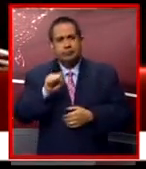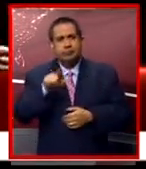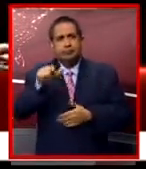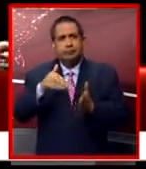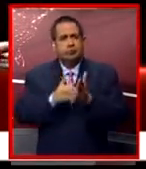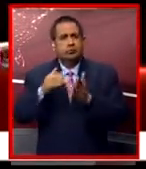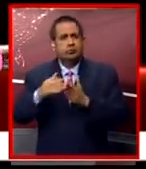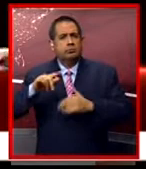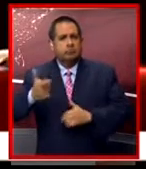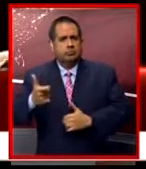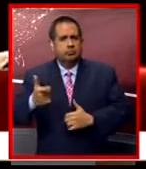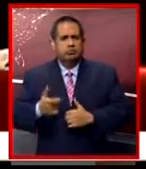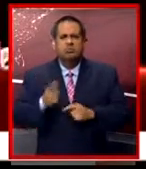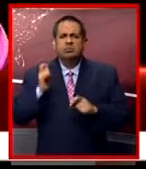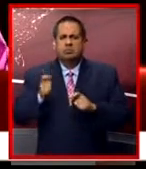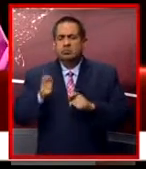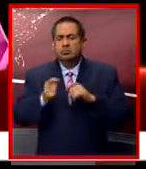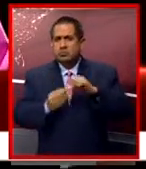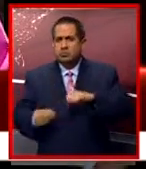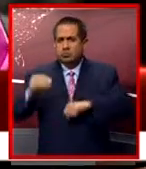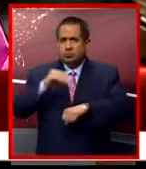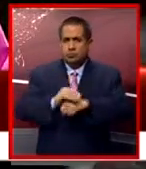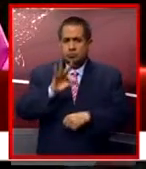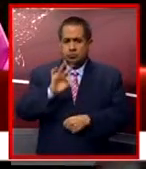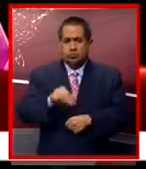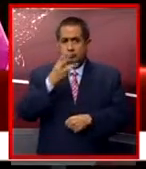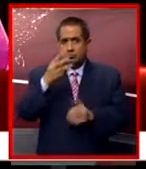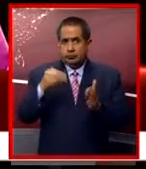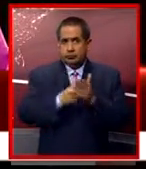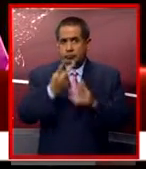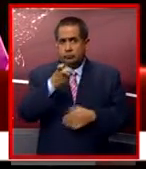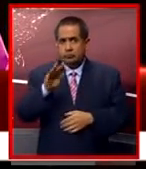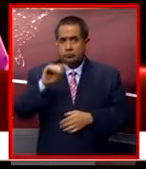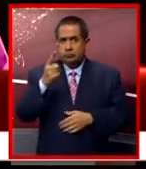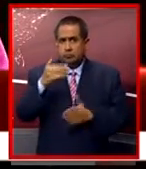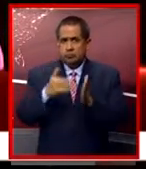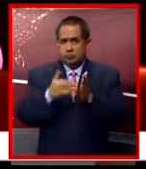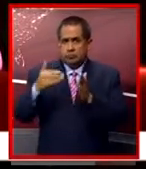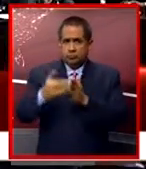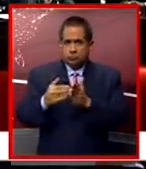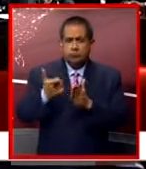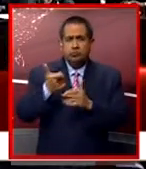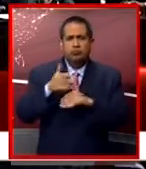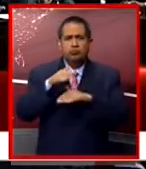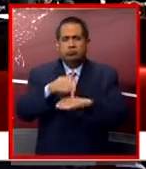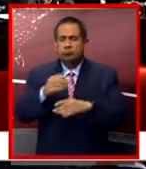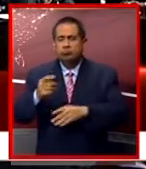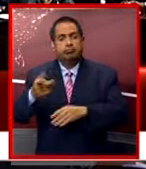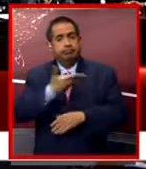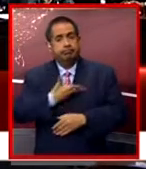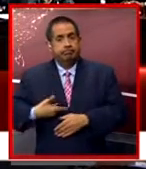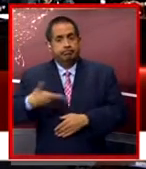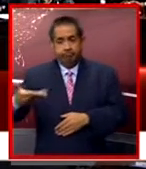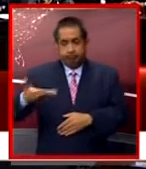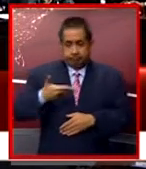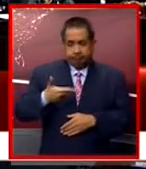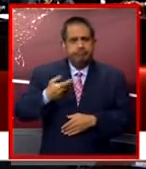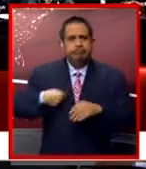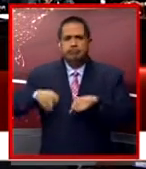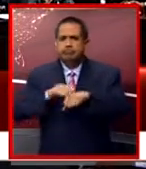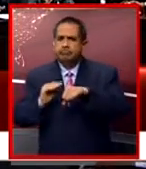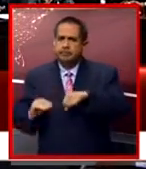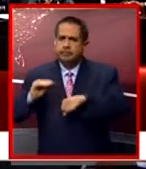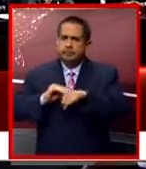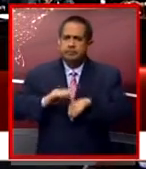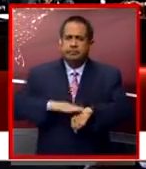5.279.667 millones de pesos, que significa un incremento de 43.291 millones de pesos respecto de la propuesta del Ejecutivo Federal,